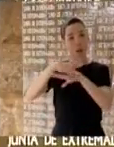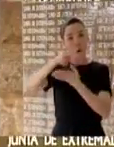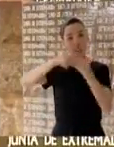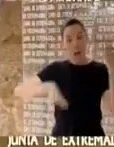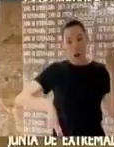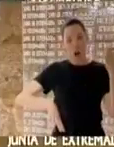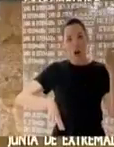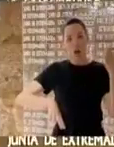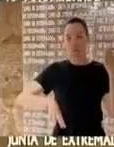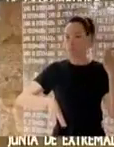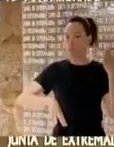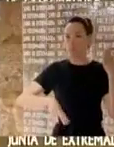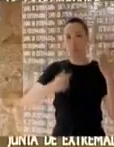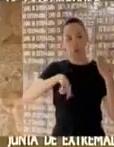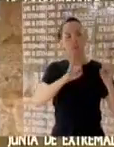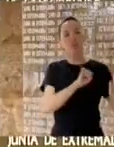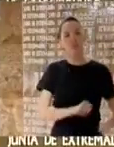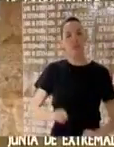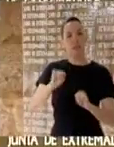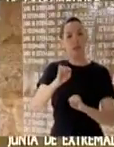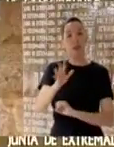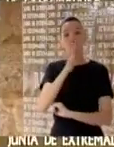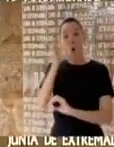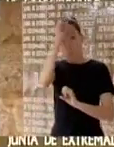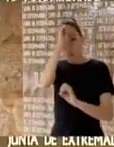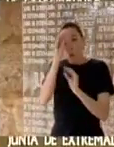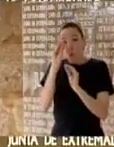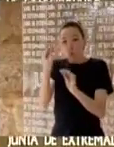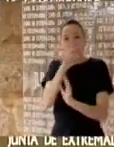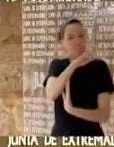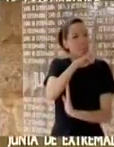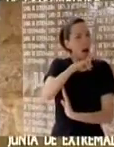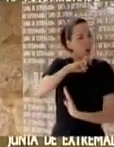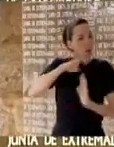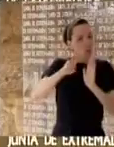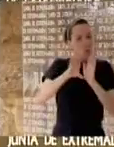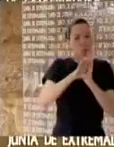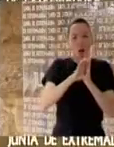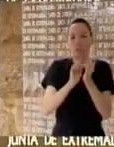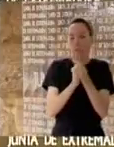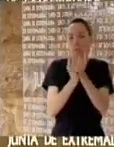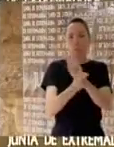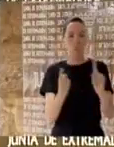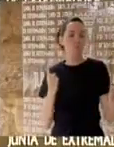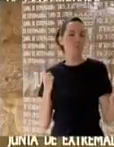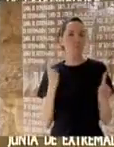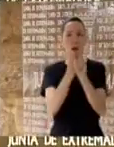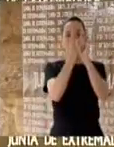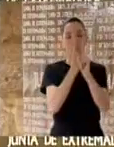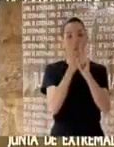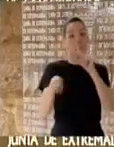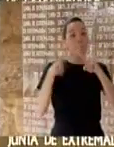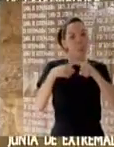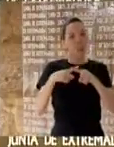representa es todo lo contrario a los valores constitucionales e incluso, me atrevería a decir, a los valores